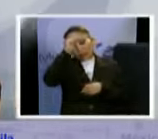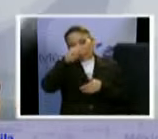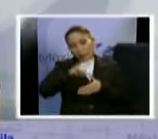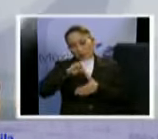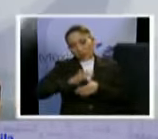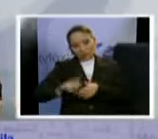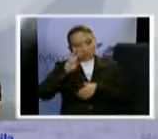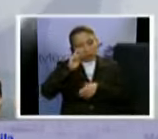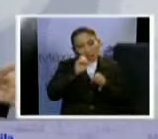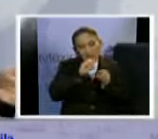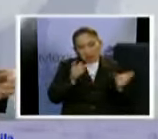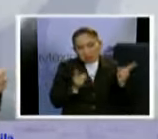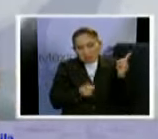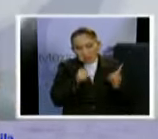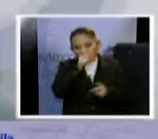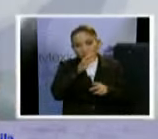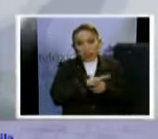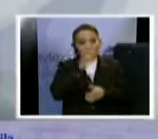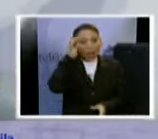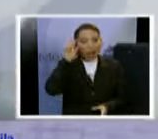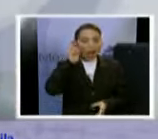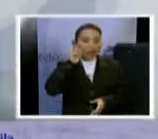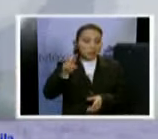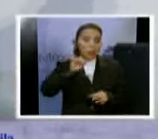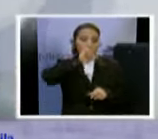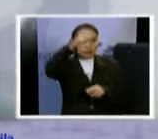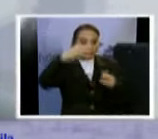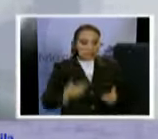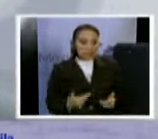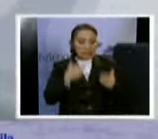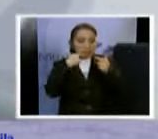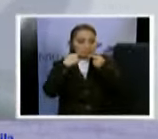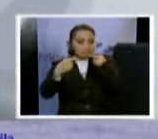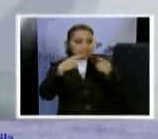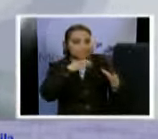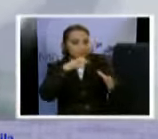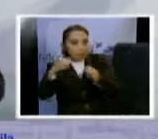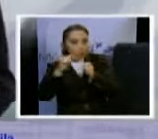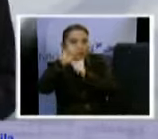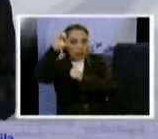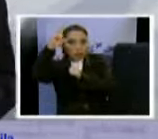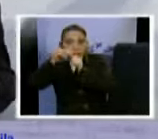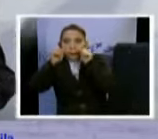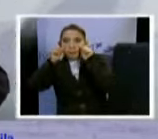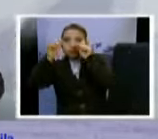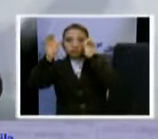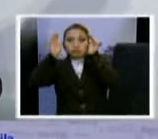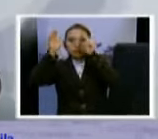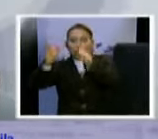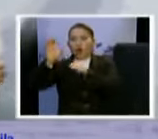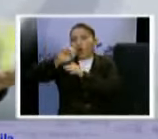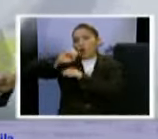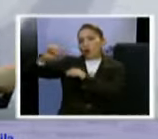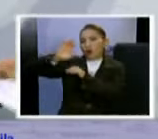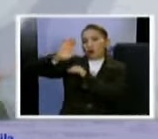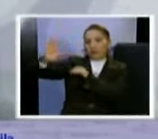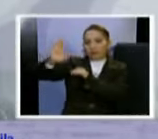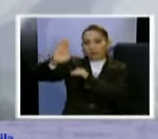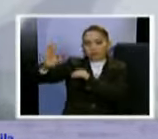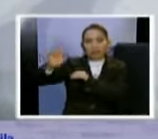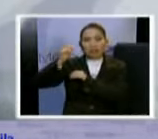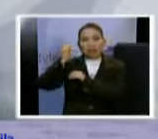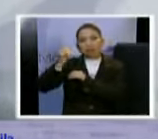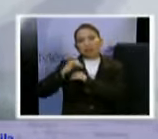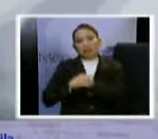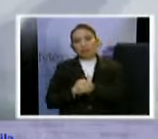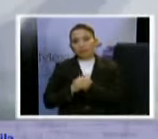se ha comentado. Tiene ahora una mayor visibilidad las nuevas negociaciones comerciales con Europa hacia Oriente y